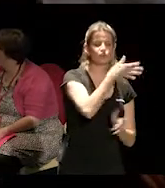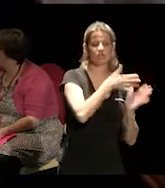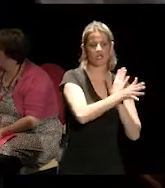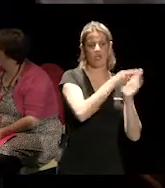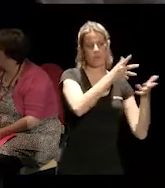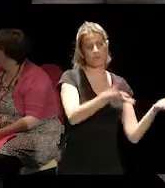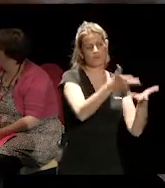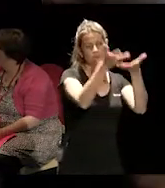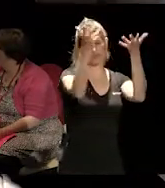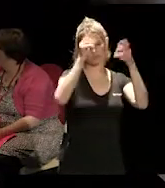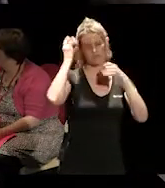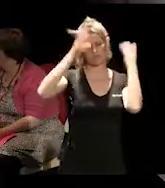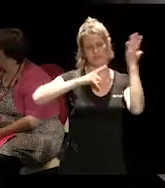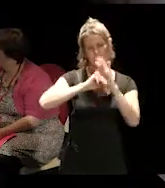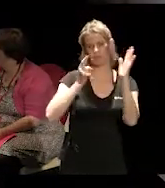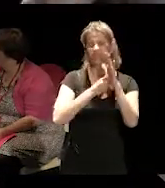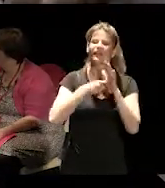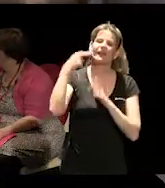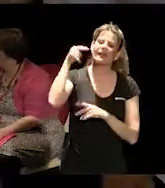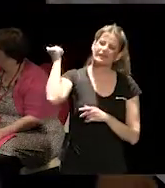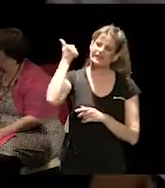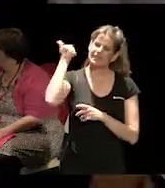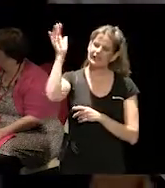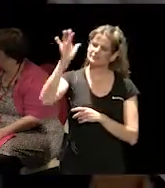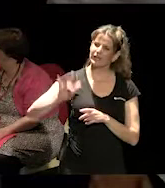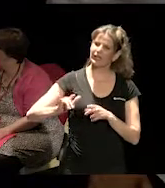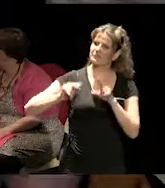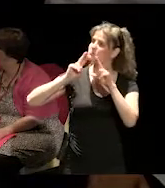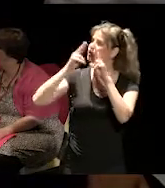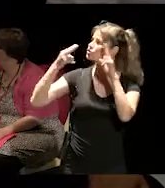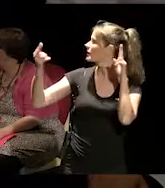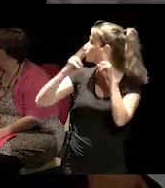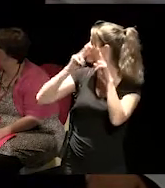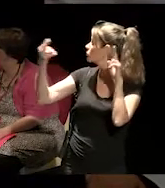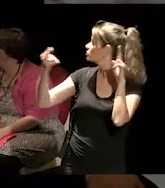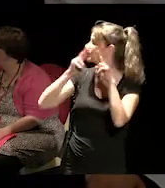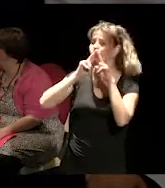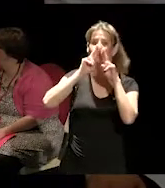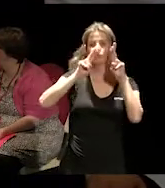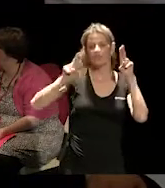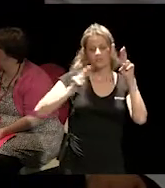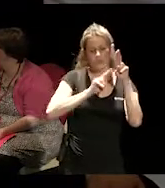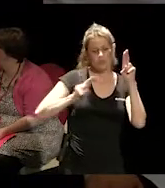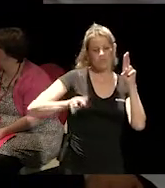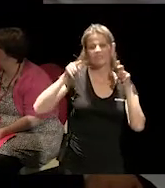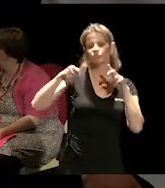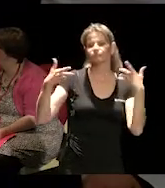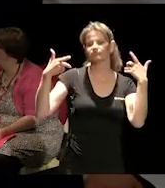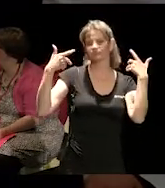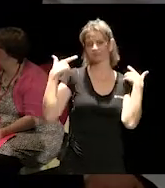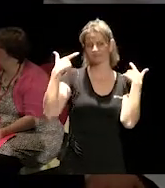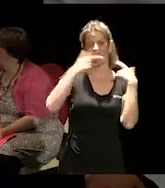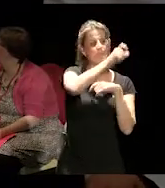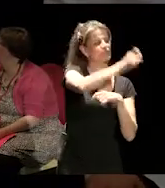esta imagen del proyecto, este mosaico que veis aquí, también es un encargo a una empresa de personas